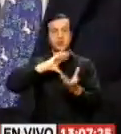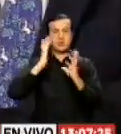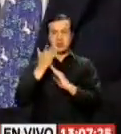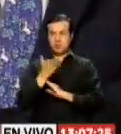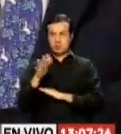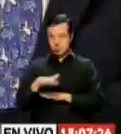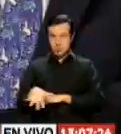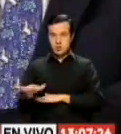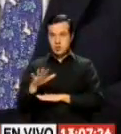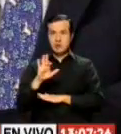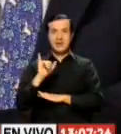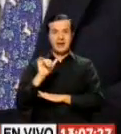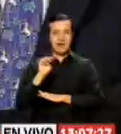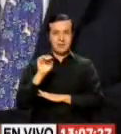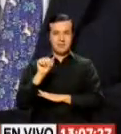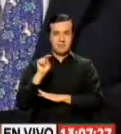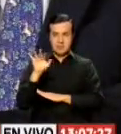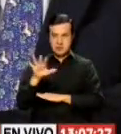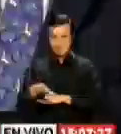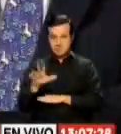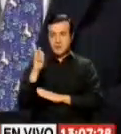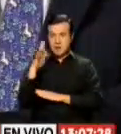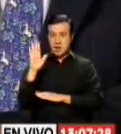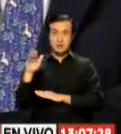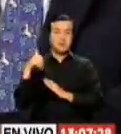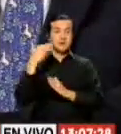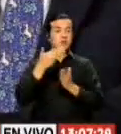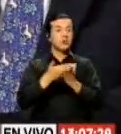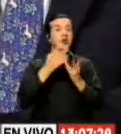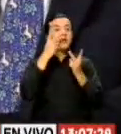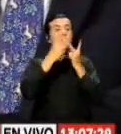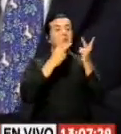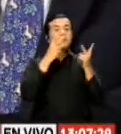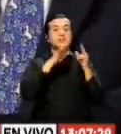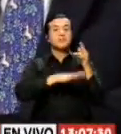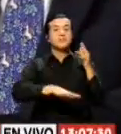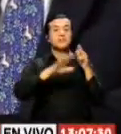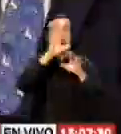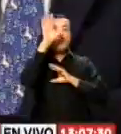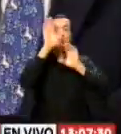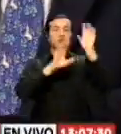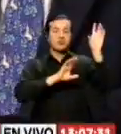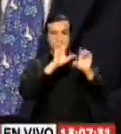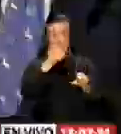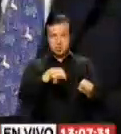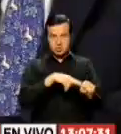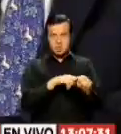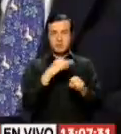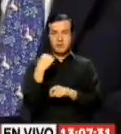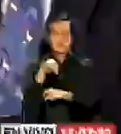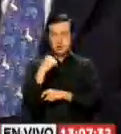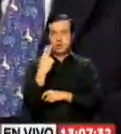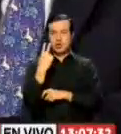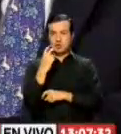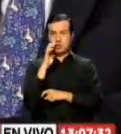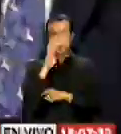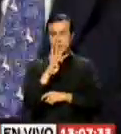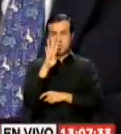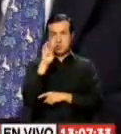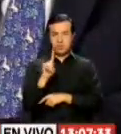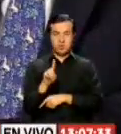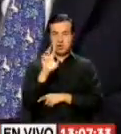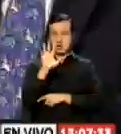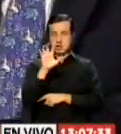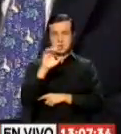la Plaza de Tiananmen, para posterior visitar el Museo Nacional. El miércoles 12 a las 4:15 sostendrá el